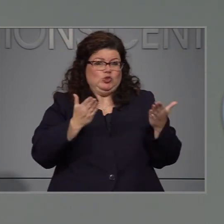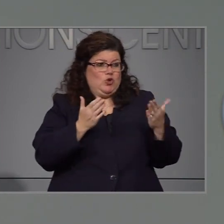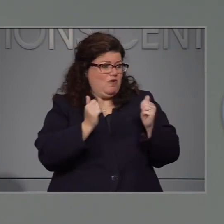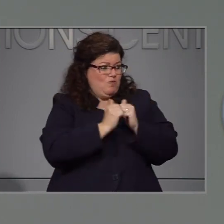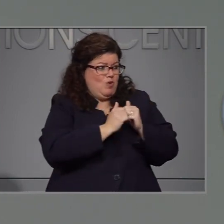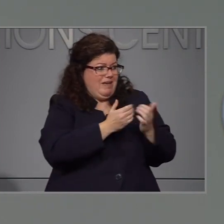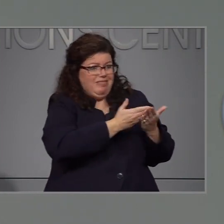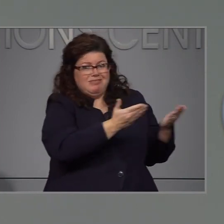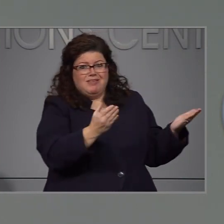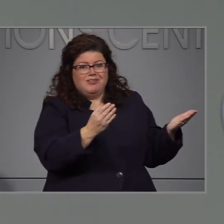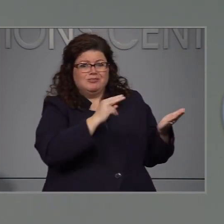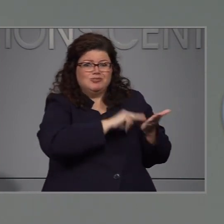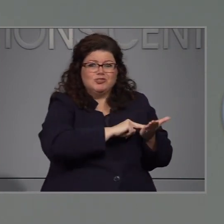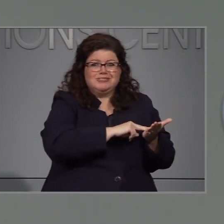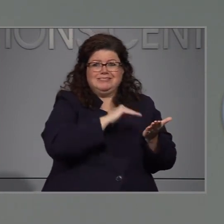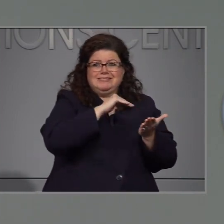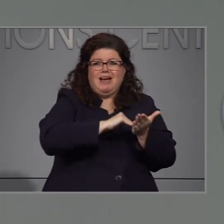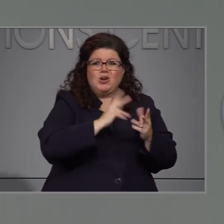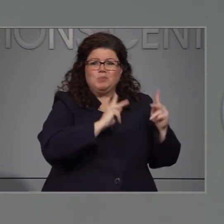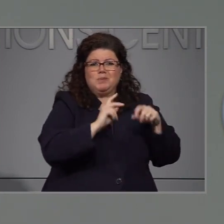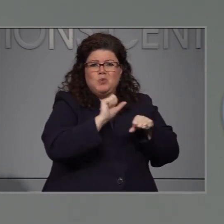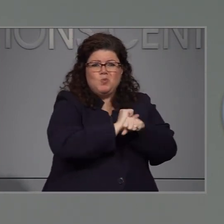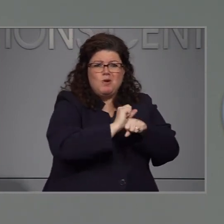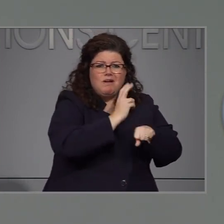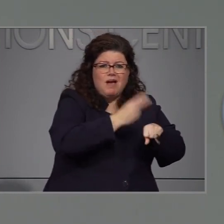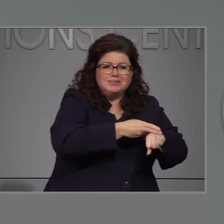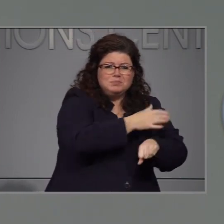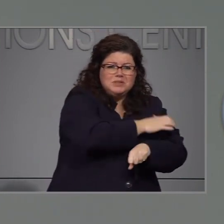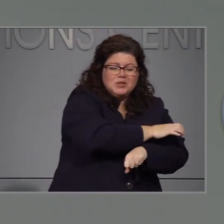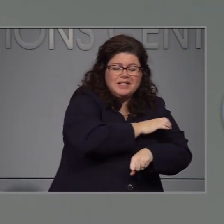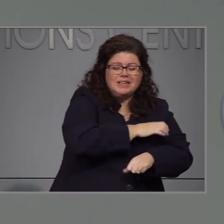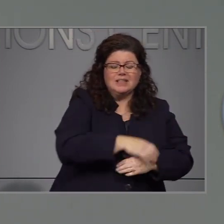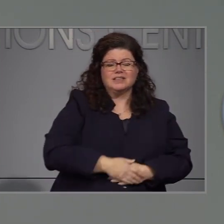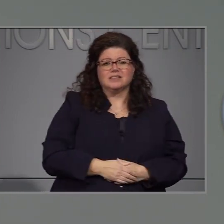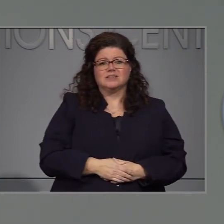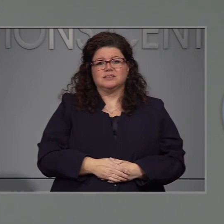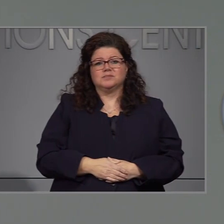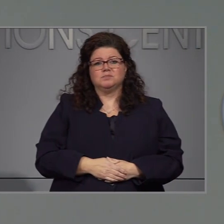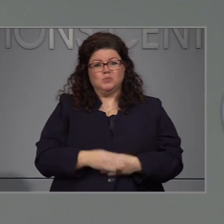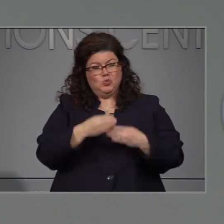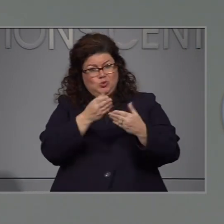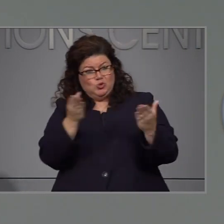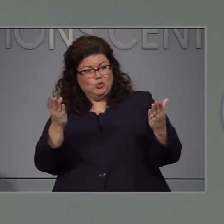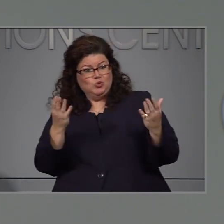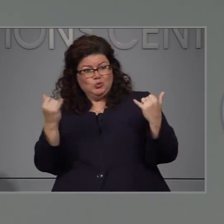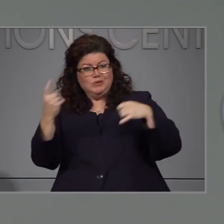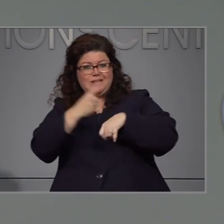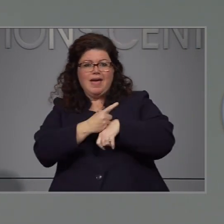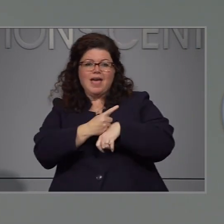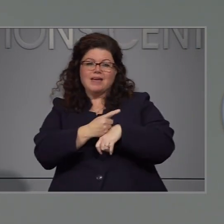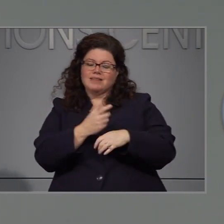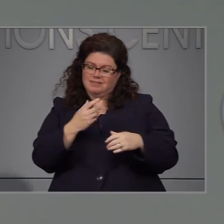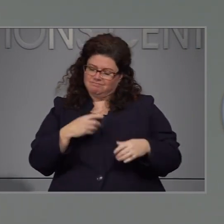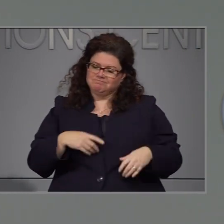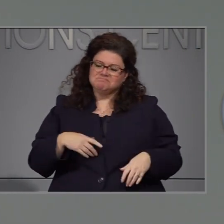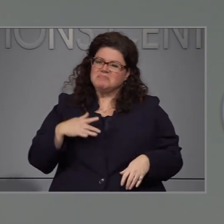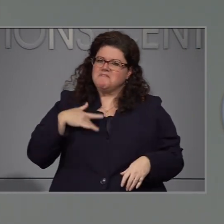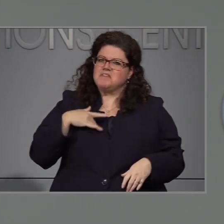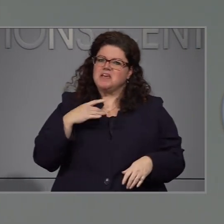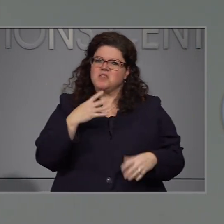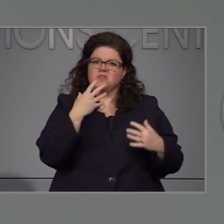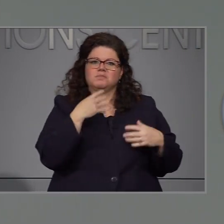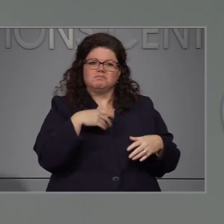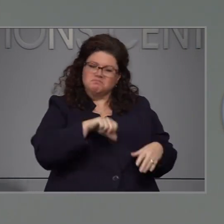privilegio trabajar con todas estas personas tan excelentes. Todos aquellos que nos están viendo ahora, Realmente les